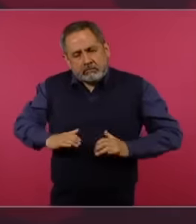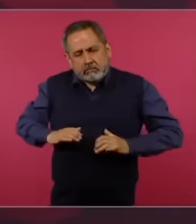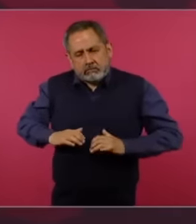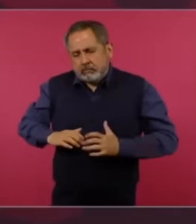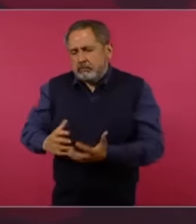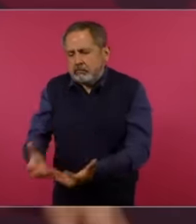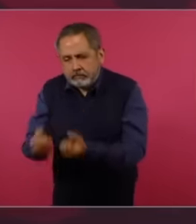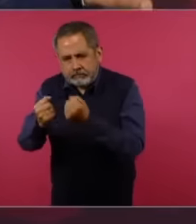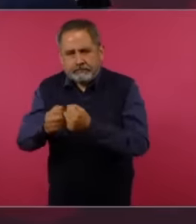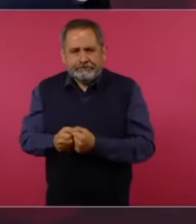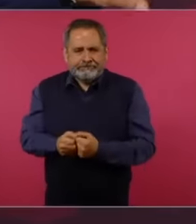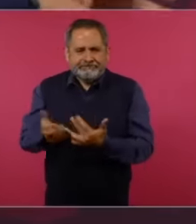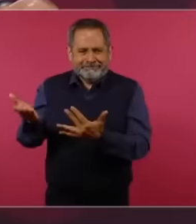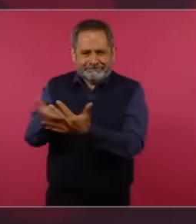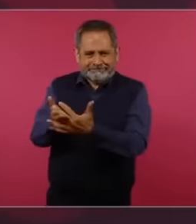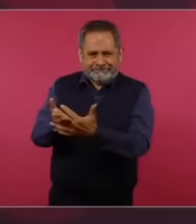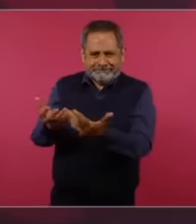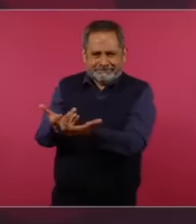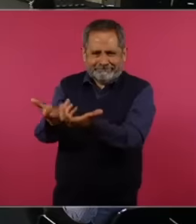Se dividieron.